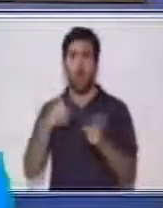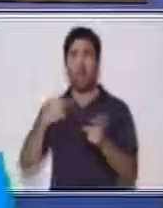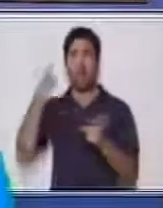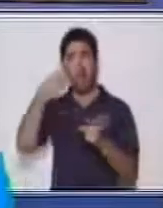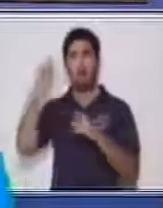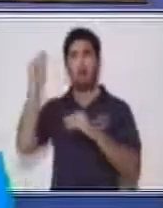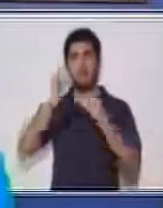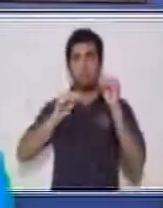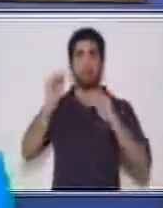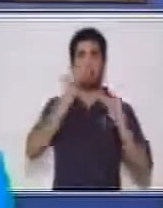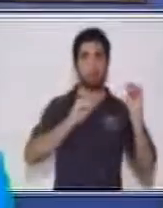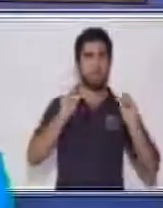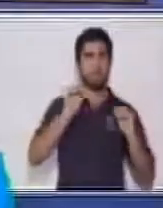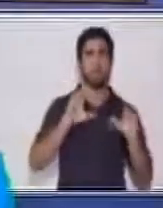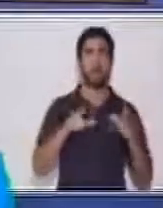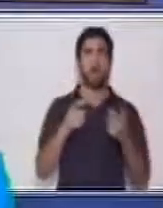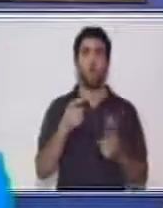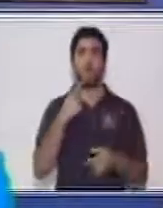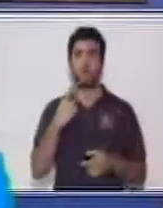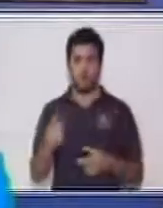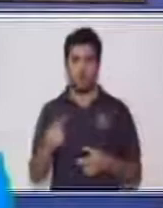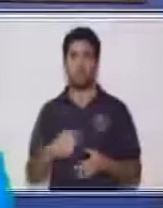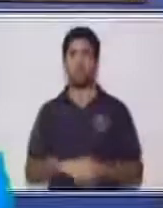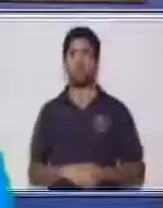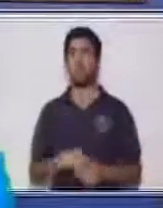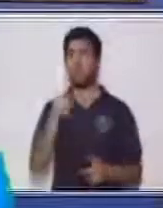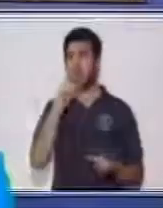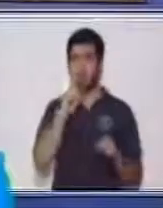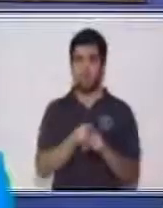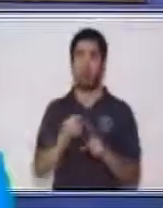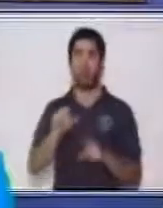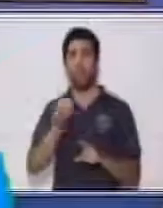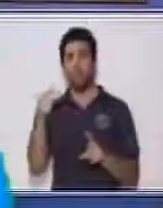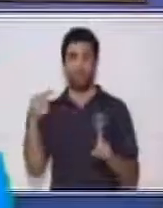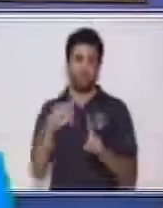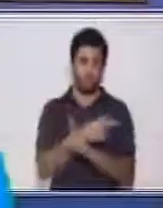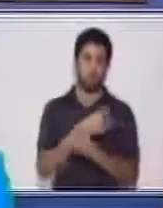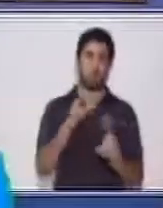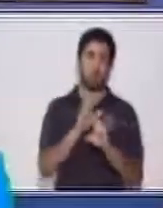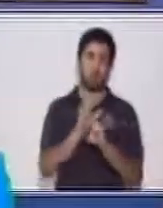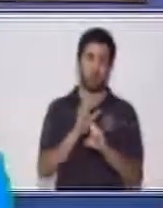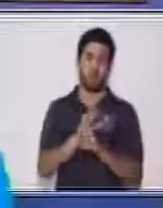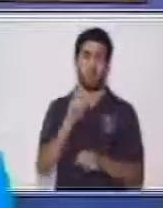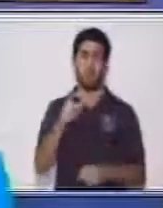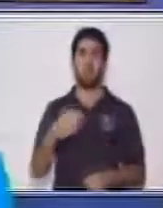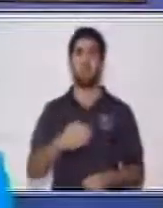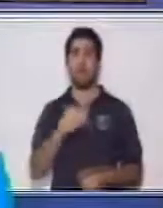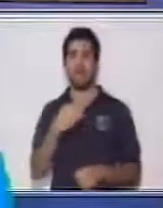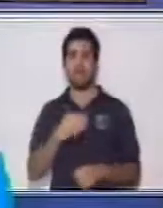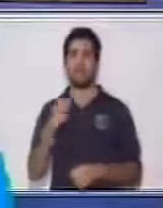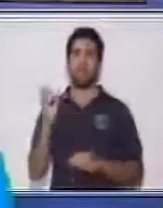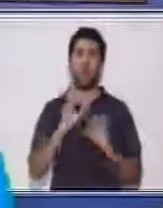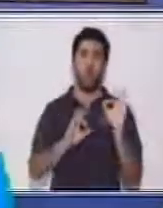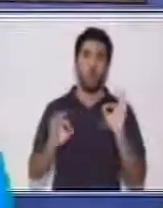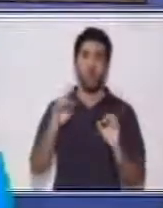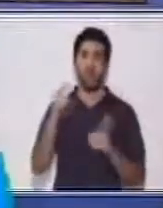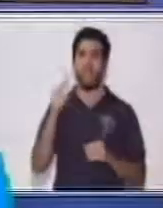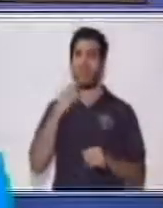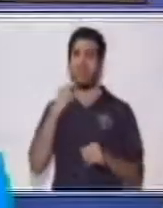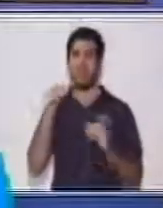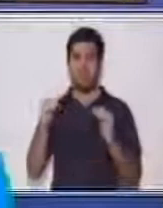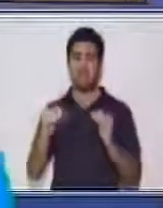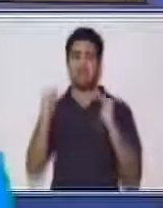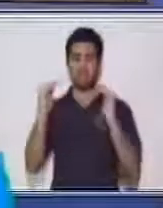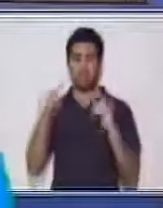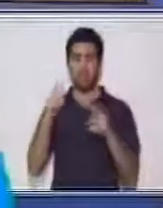así lo vas diciendo. Pero al contrario, si tú estás con el maestro o el director de tu escuela, cambias